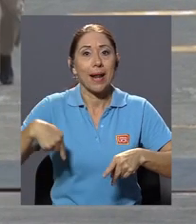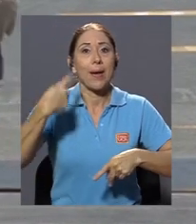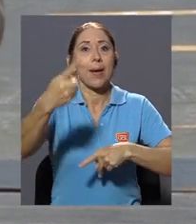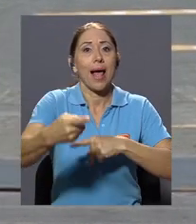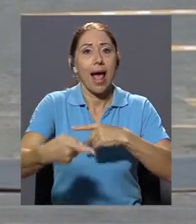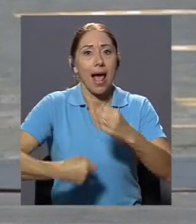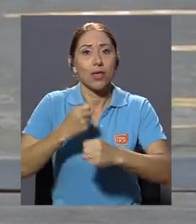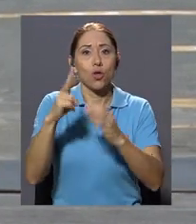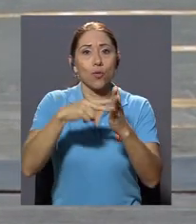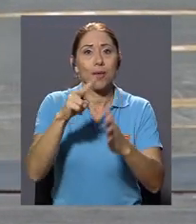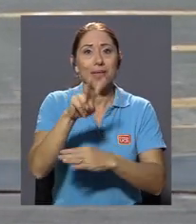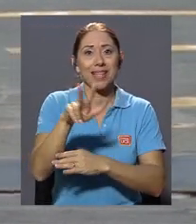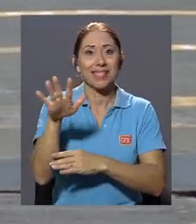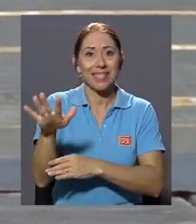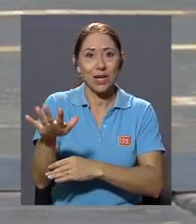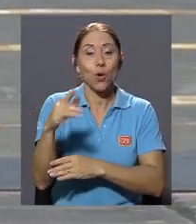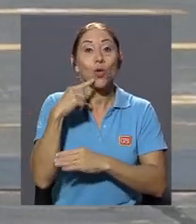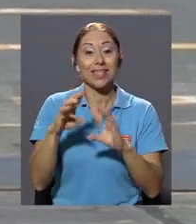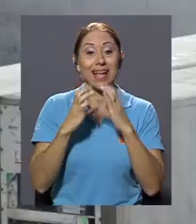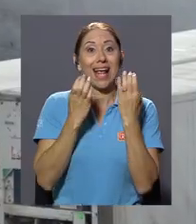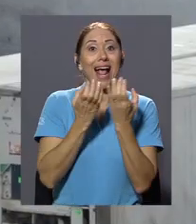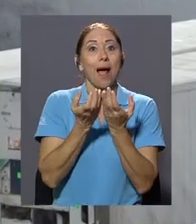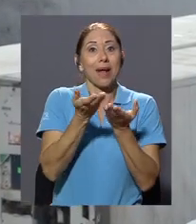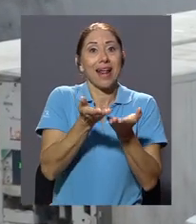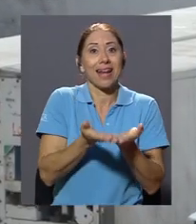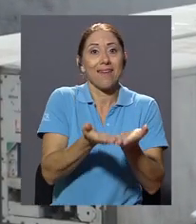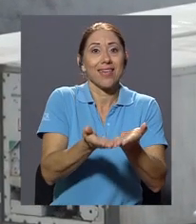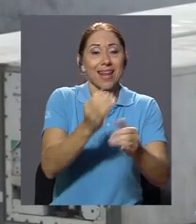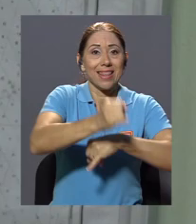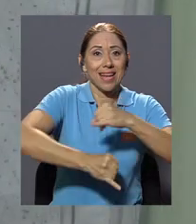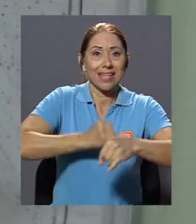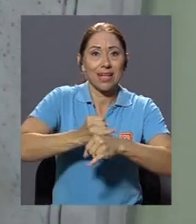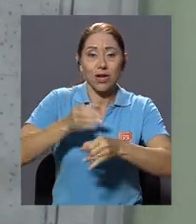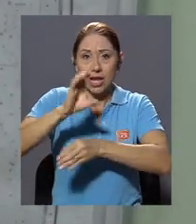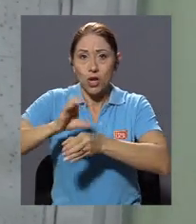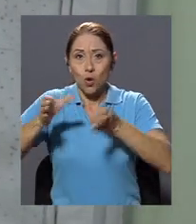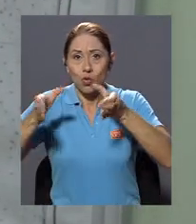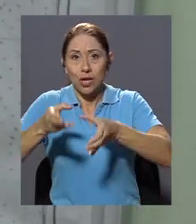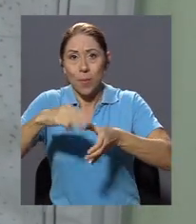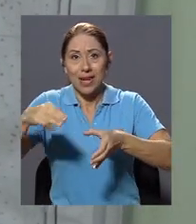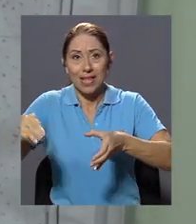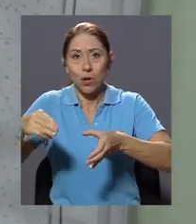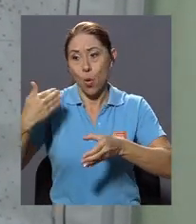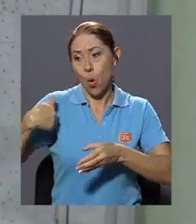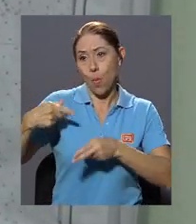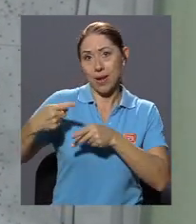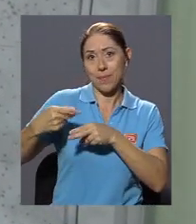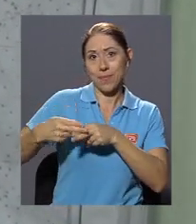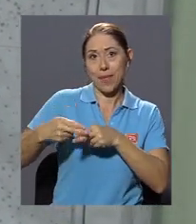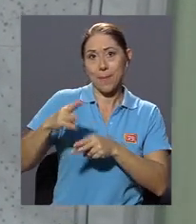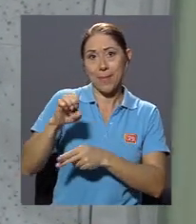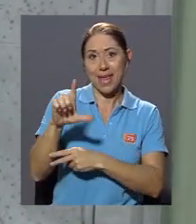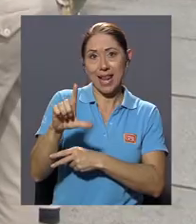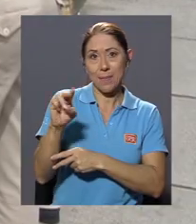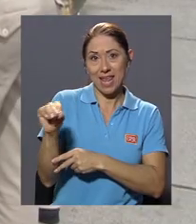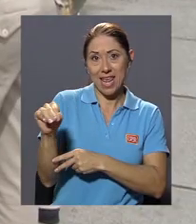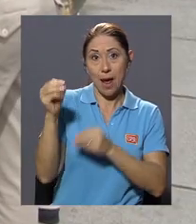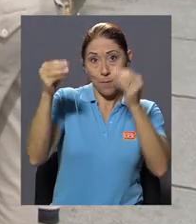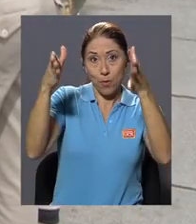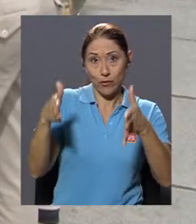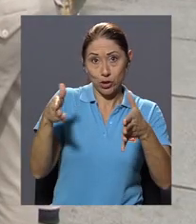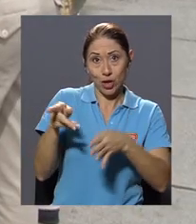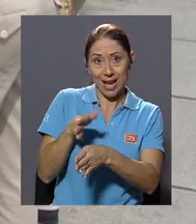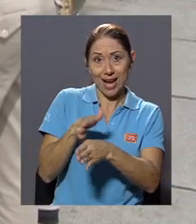Así lo asegura la Cámara Naviera Internacional y el Consejo Marítimo Internacional del Báltico. Según Miguel Mejía, profesor de la carrera de Marina Civil,